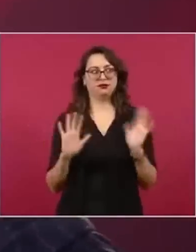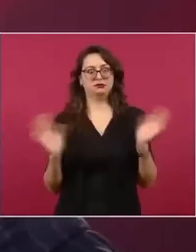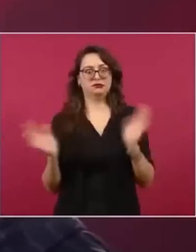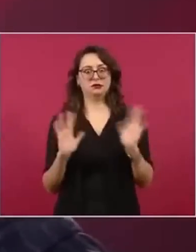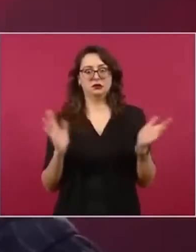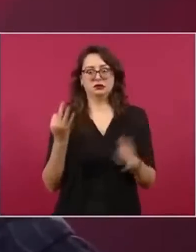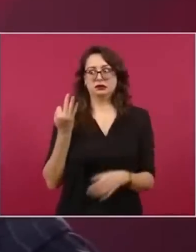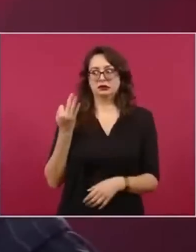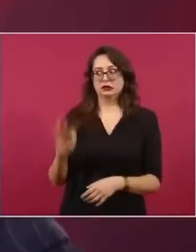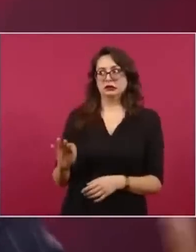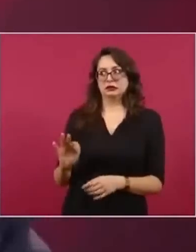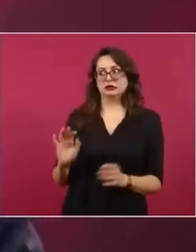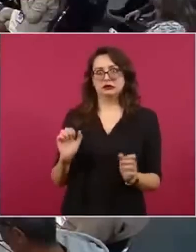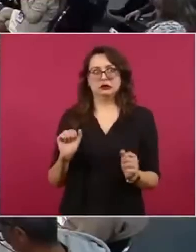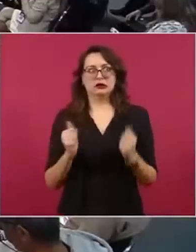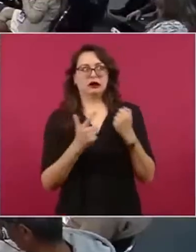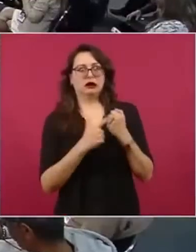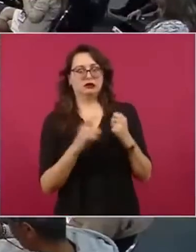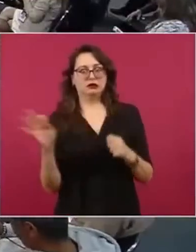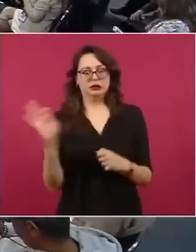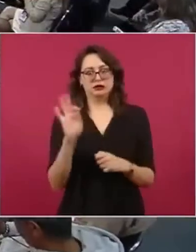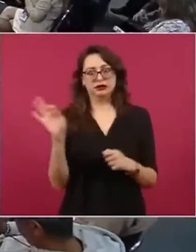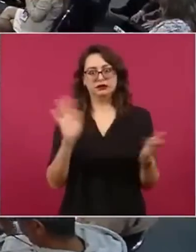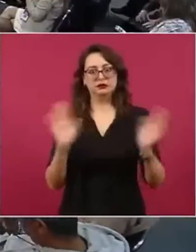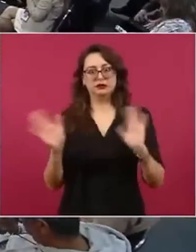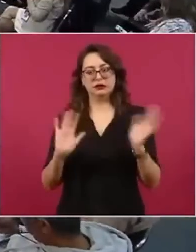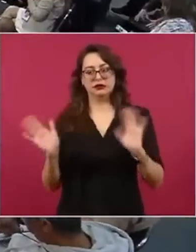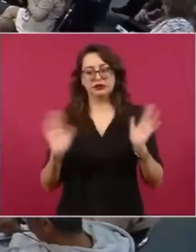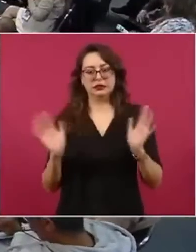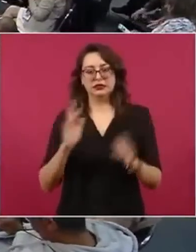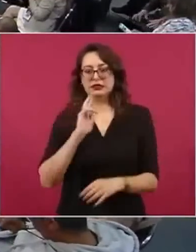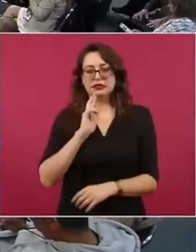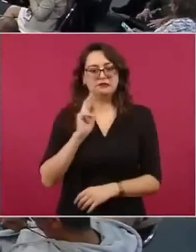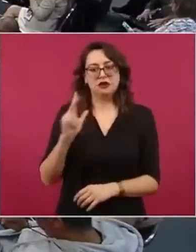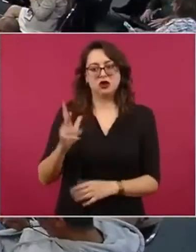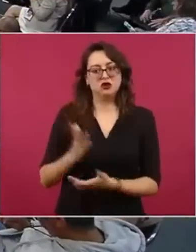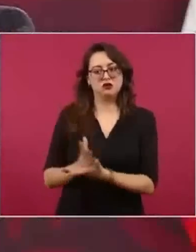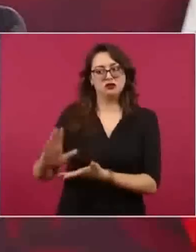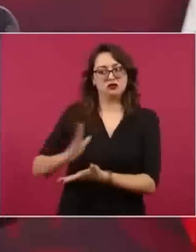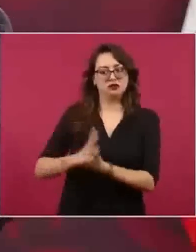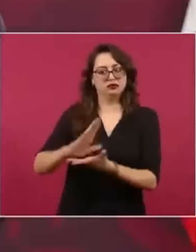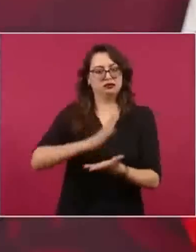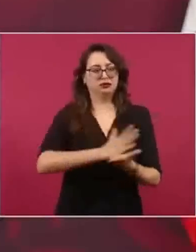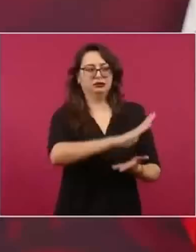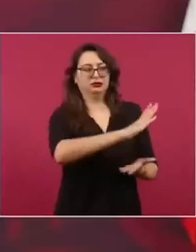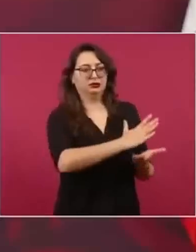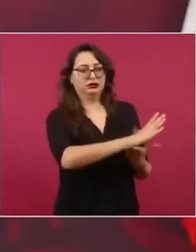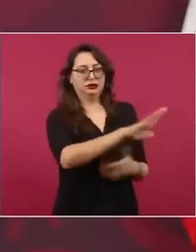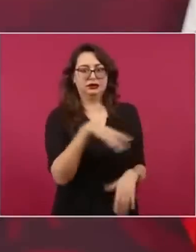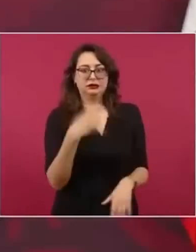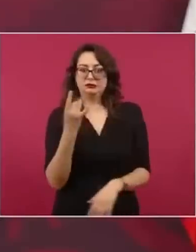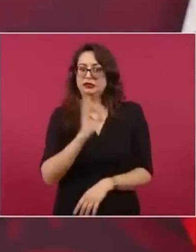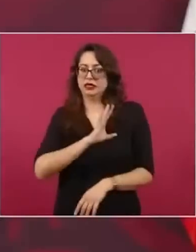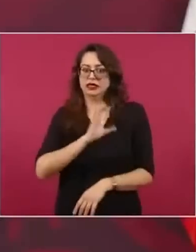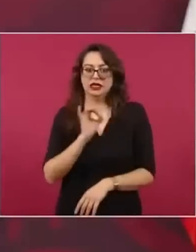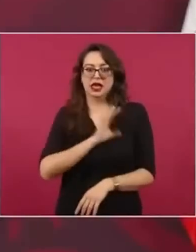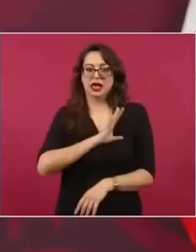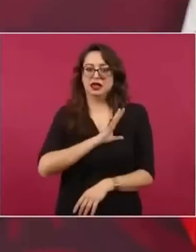nada más la ayudantía, porque esos del Estado Mayor Presidencial, ahí nanita.